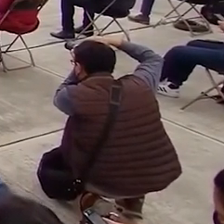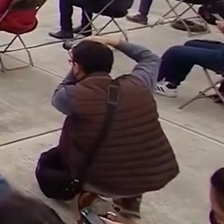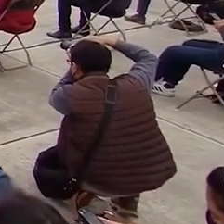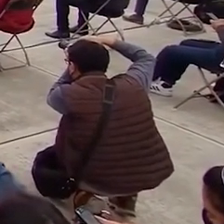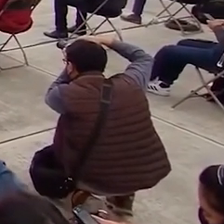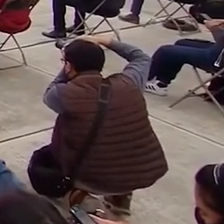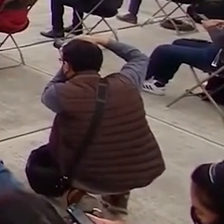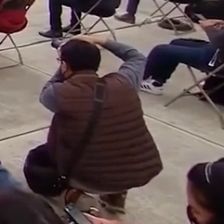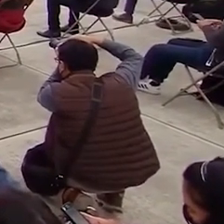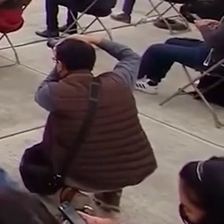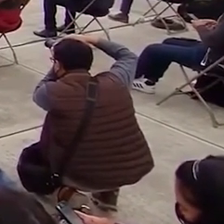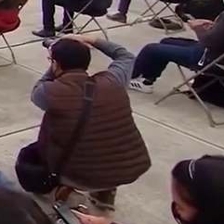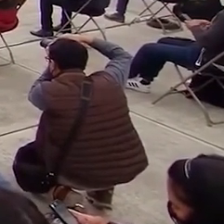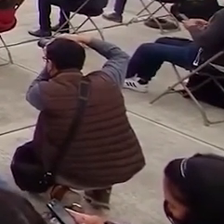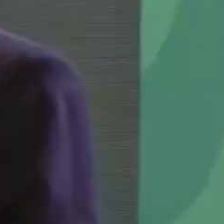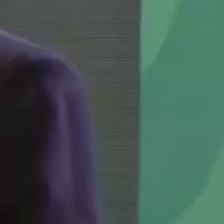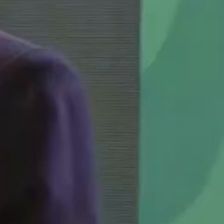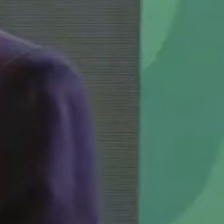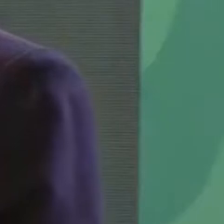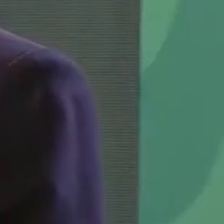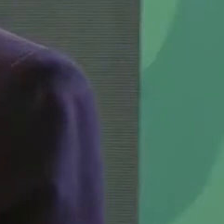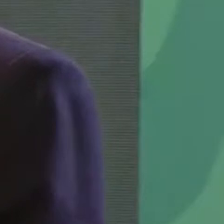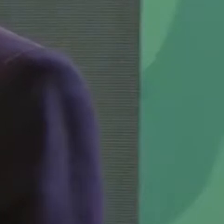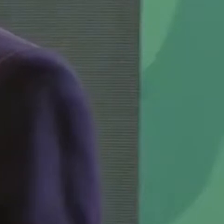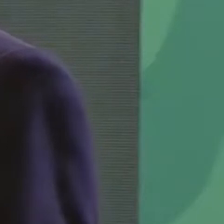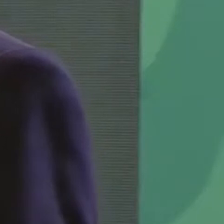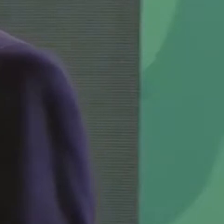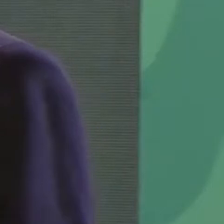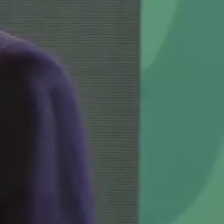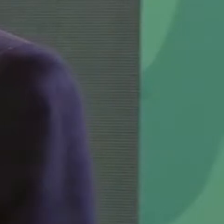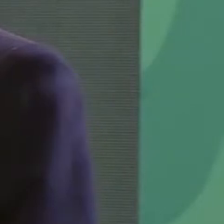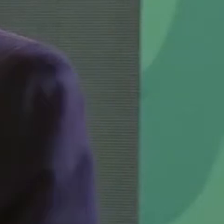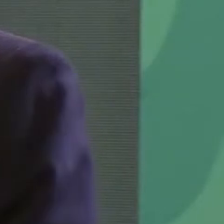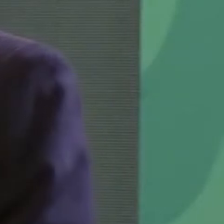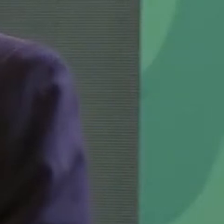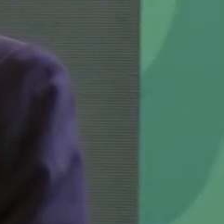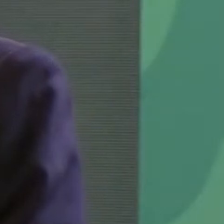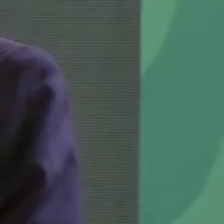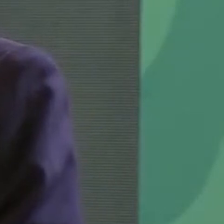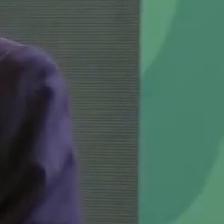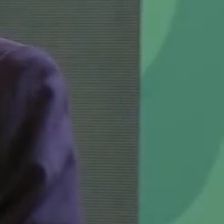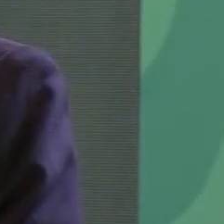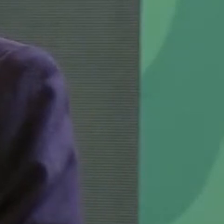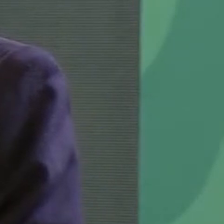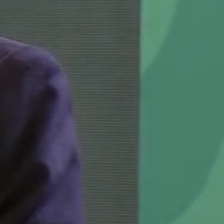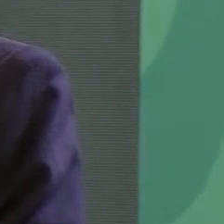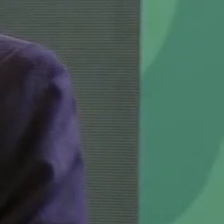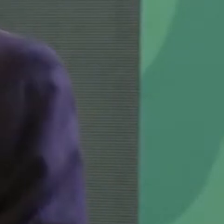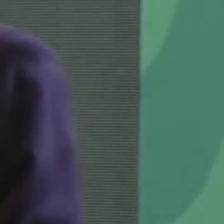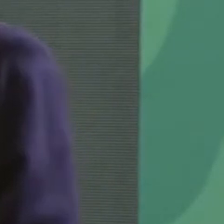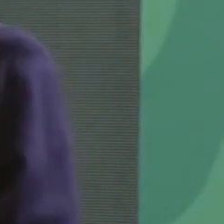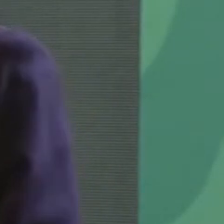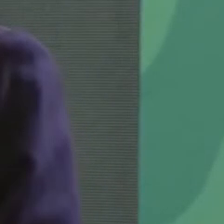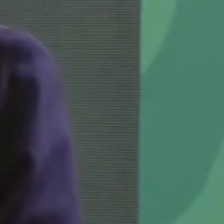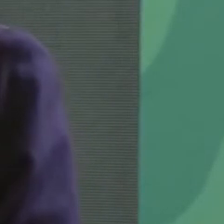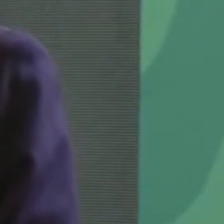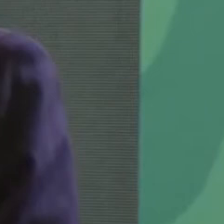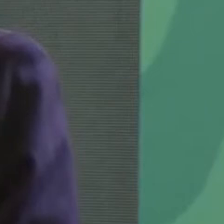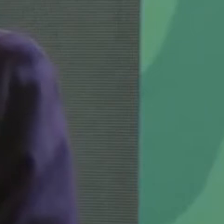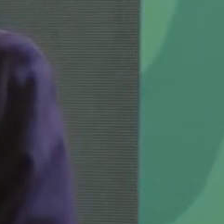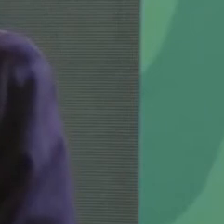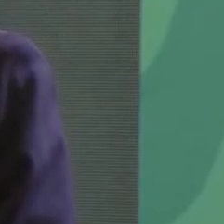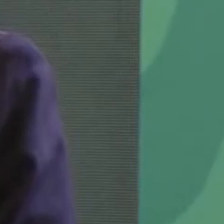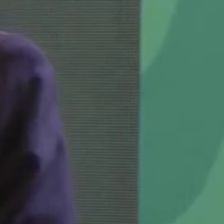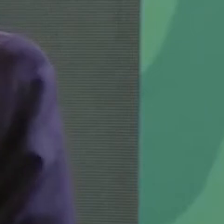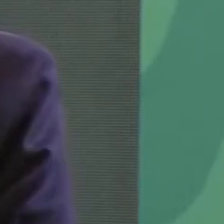de que era una variante, tienen un término, de preocupación.